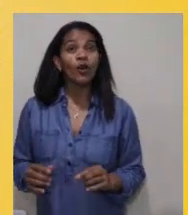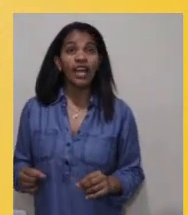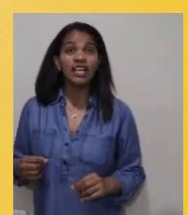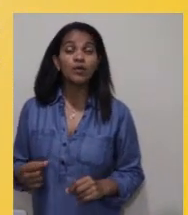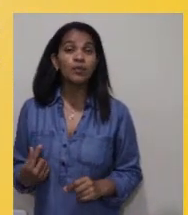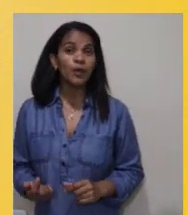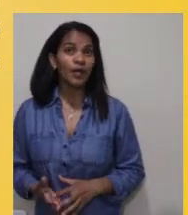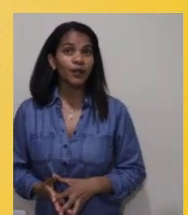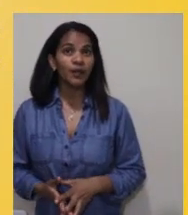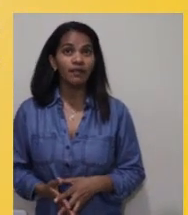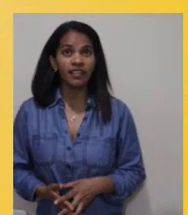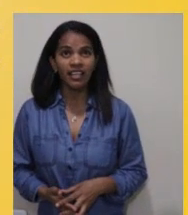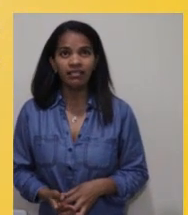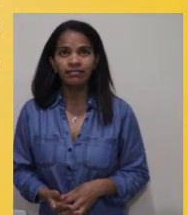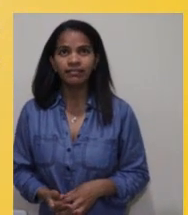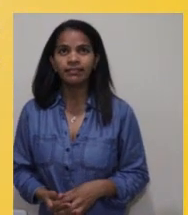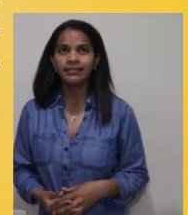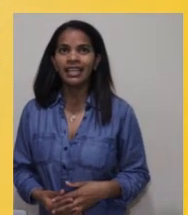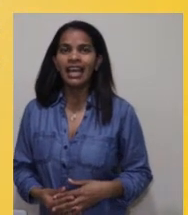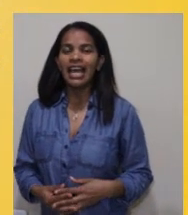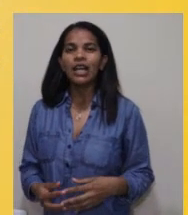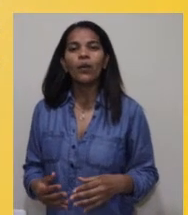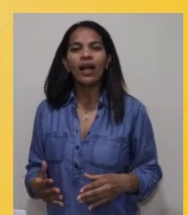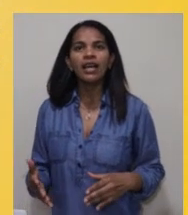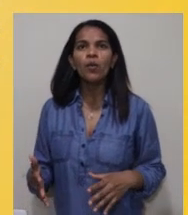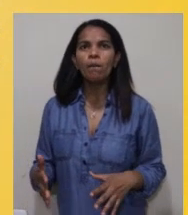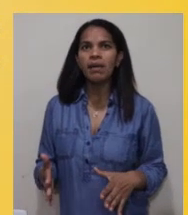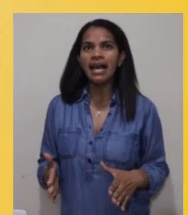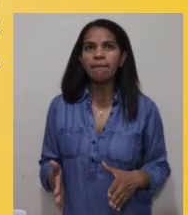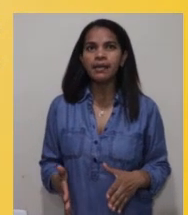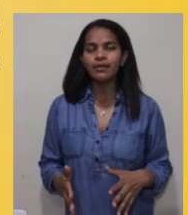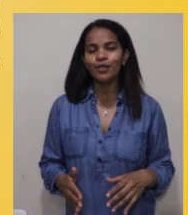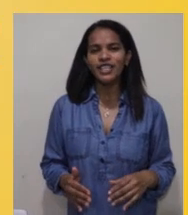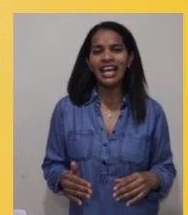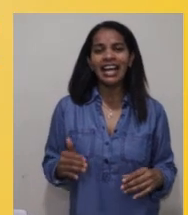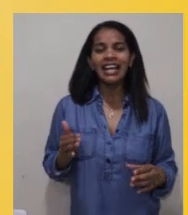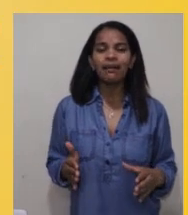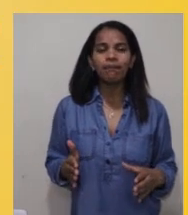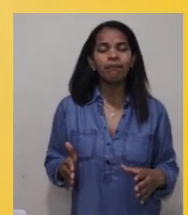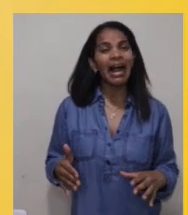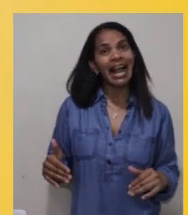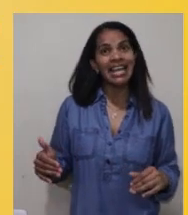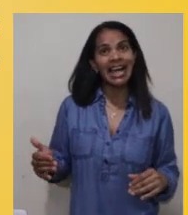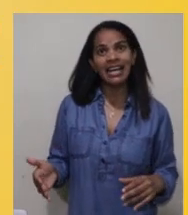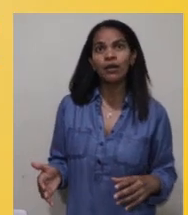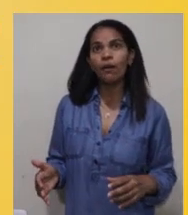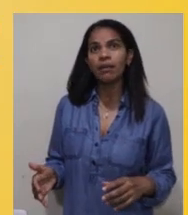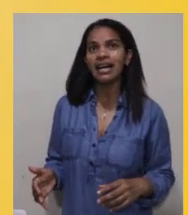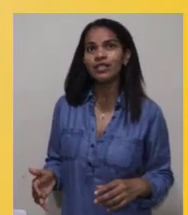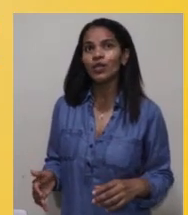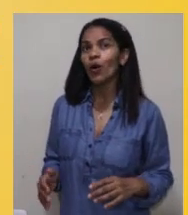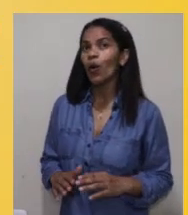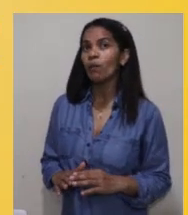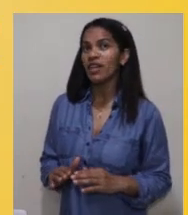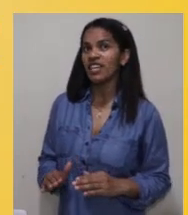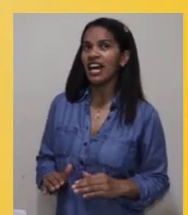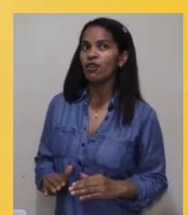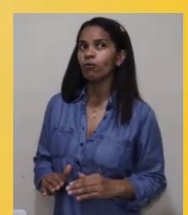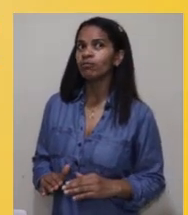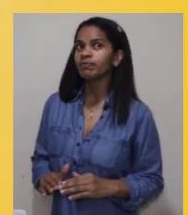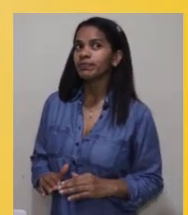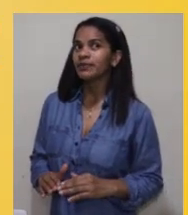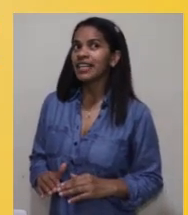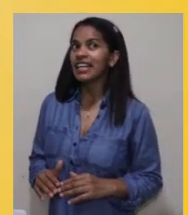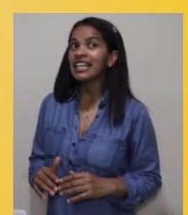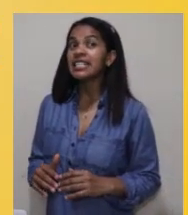repasemos lo que es un proyecto de vida, el cual es un plan personal a largo plazo o